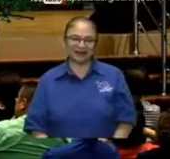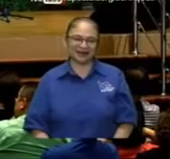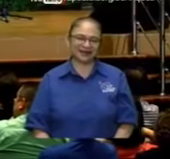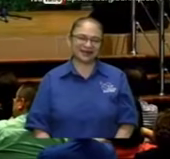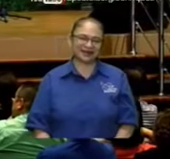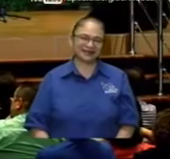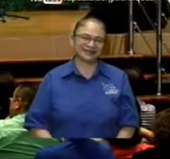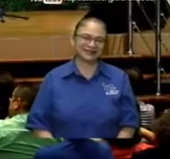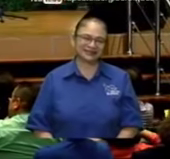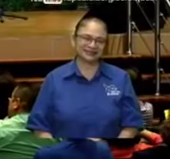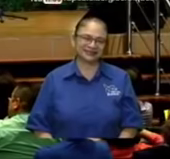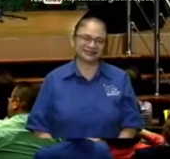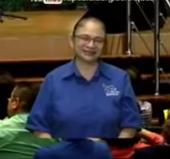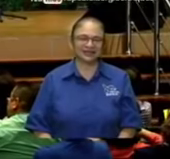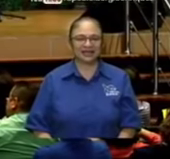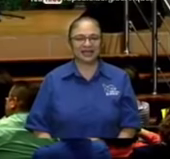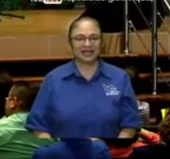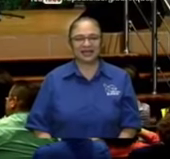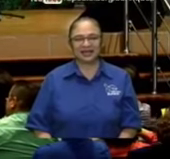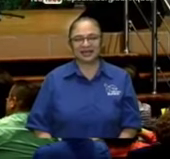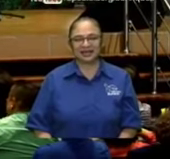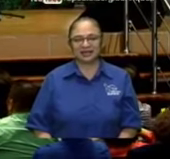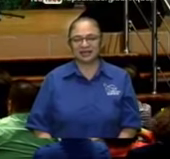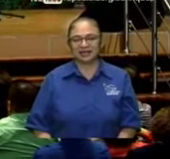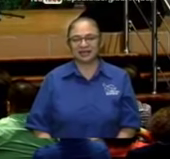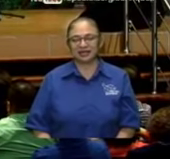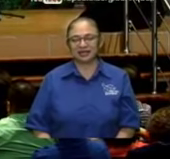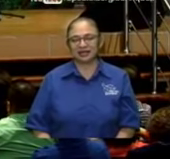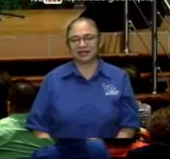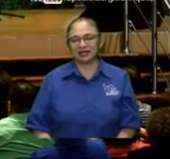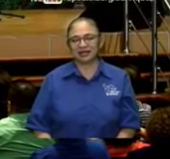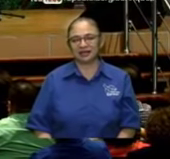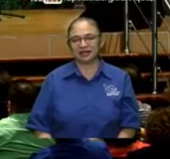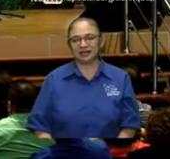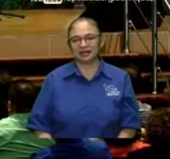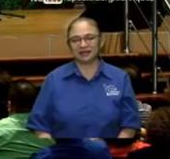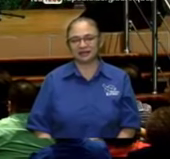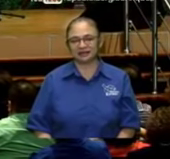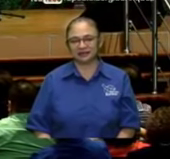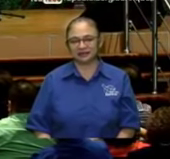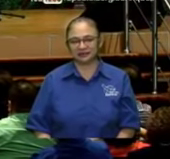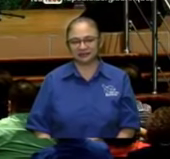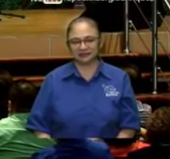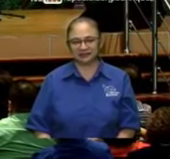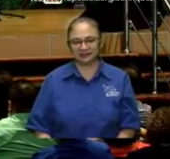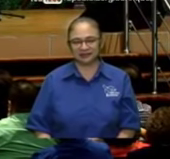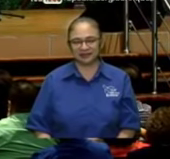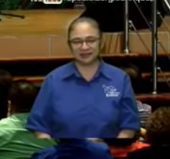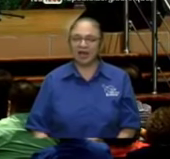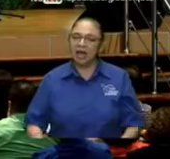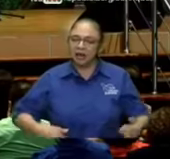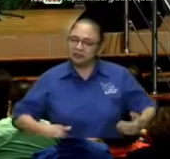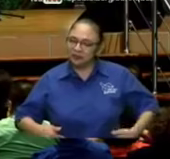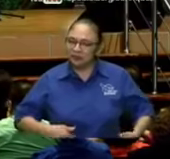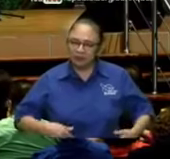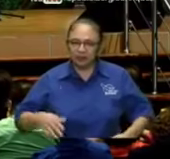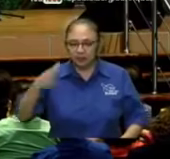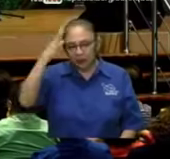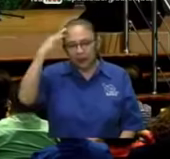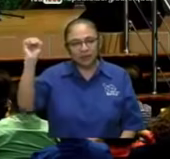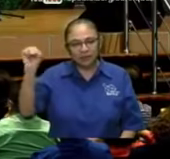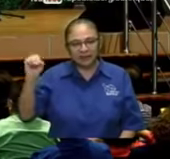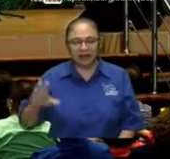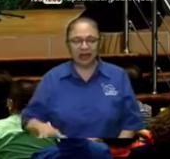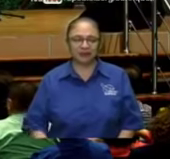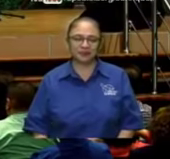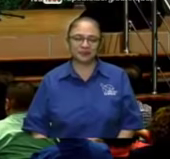es campaña, ¿verdad? Y una foto. La cosa es que ellos los eligen. Ese concepto religioso les